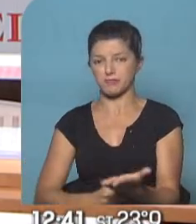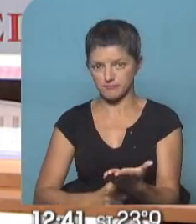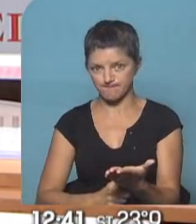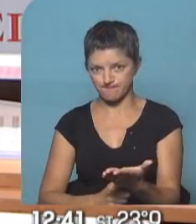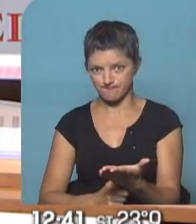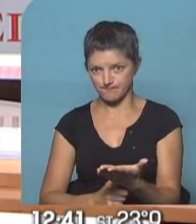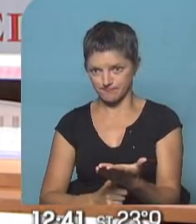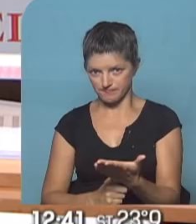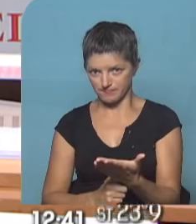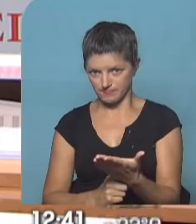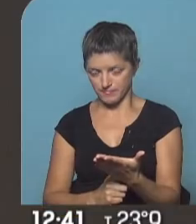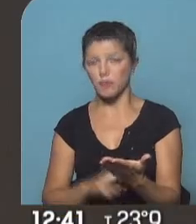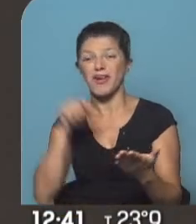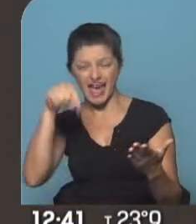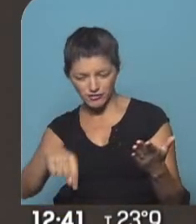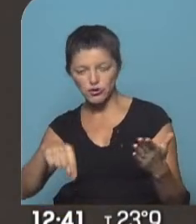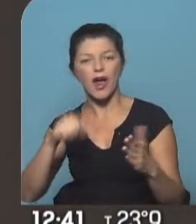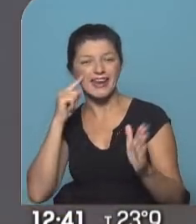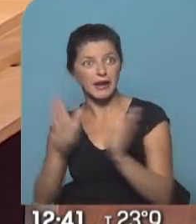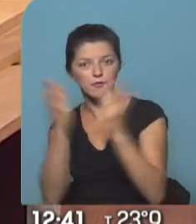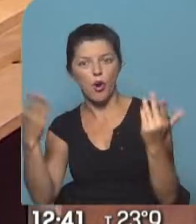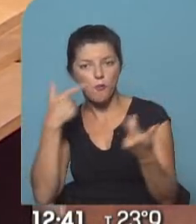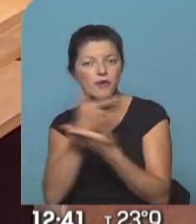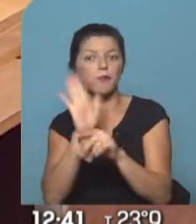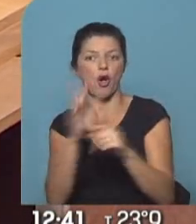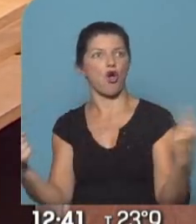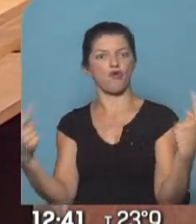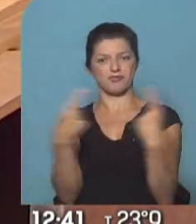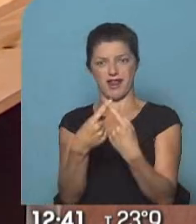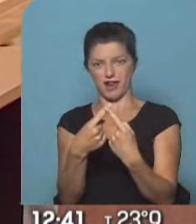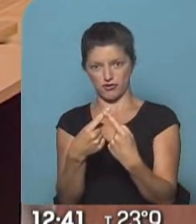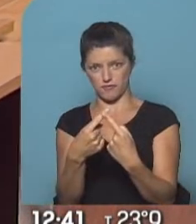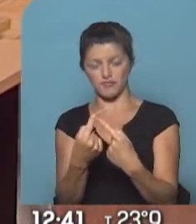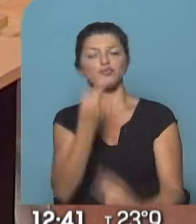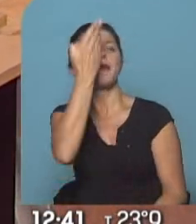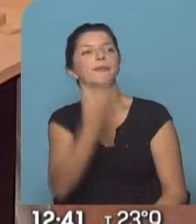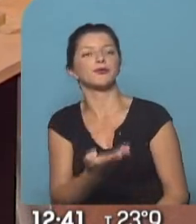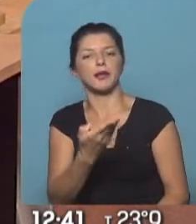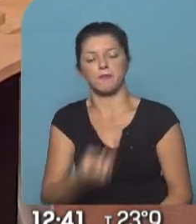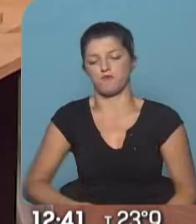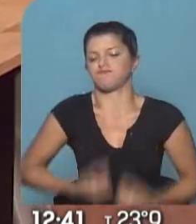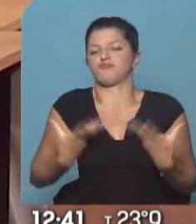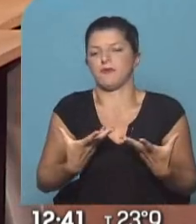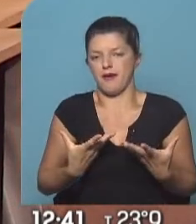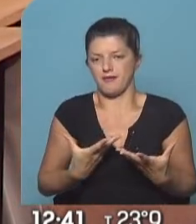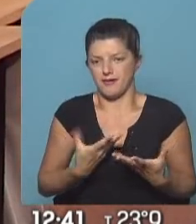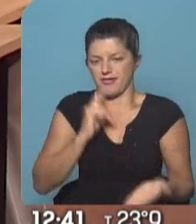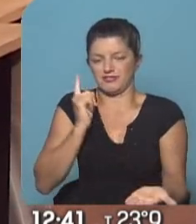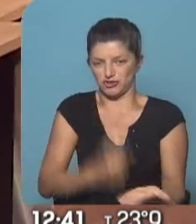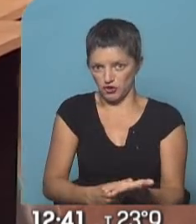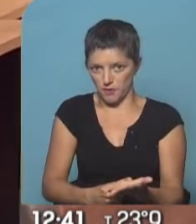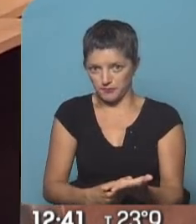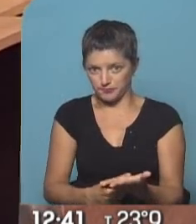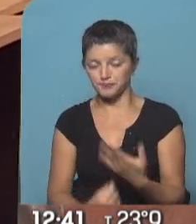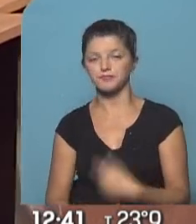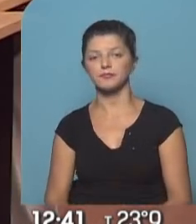digamos. Bueno, pareciera que esto es lo contrario, ¿no? Un presidente que se mueve por impulsos, hay una anécdota de que cuando tiene que